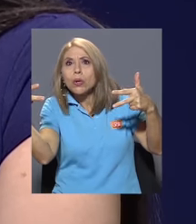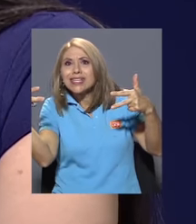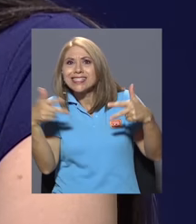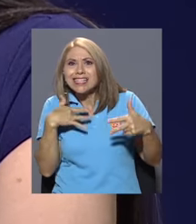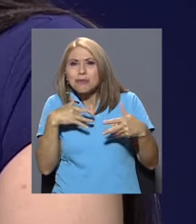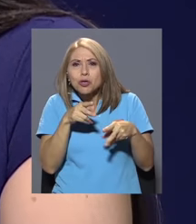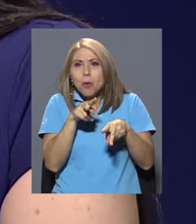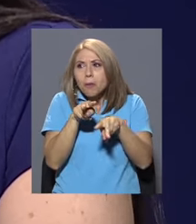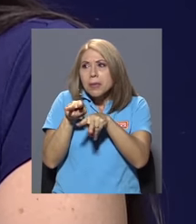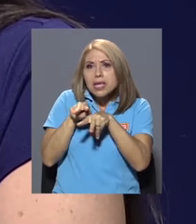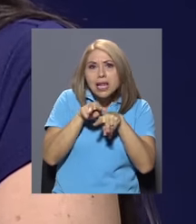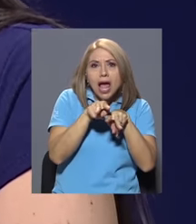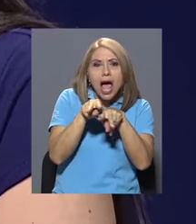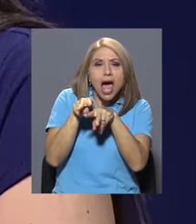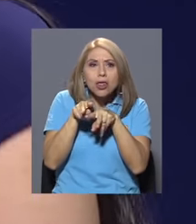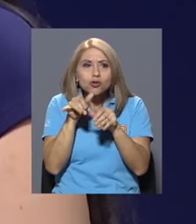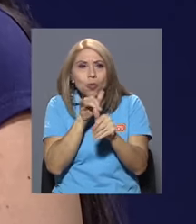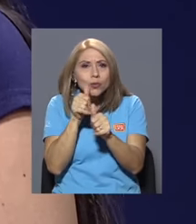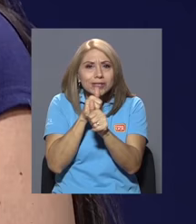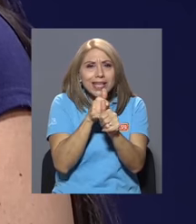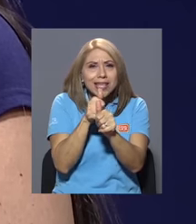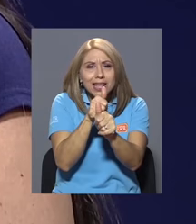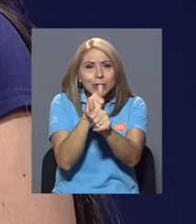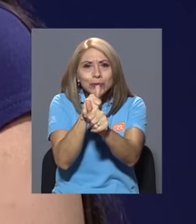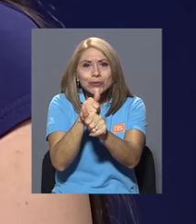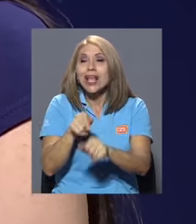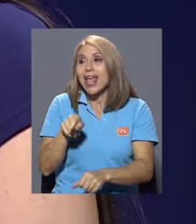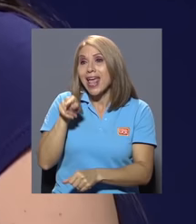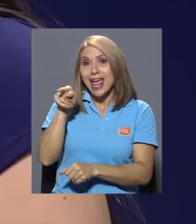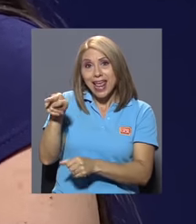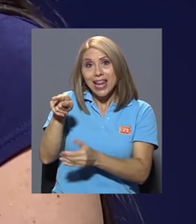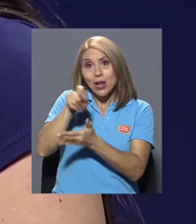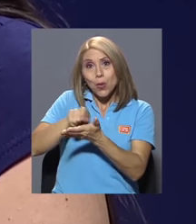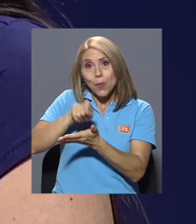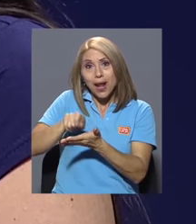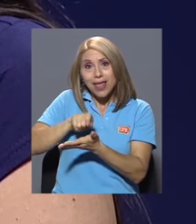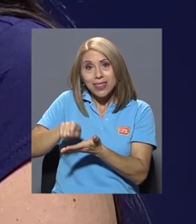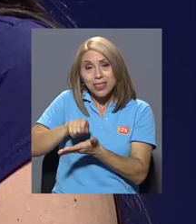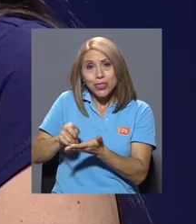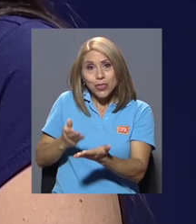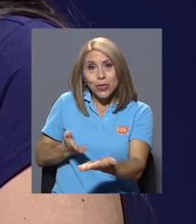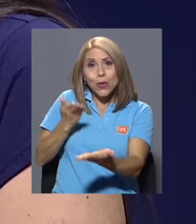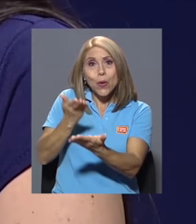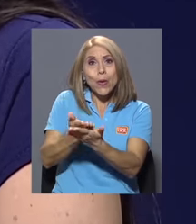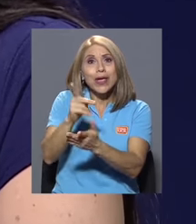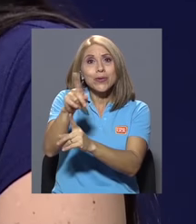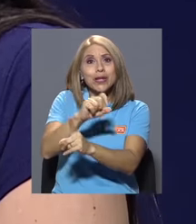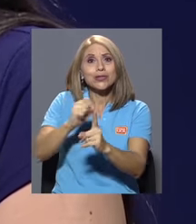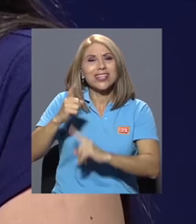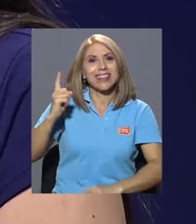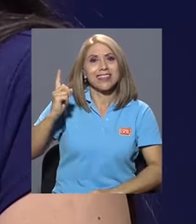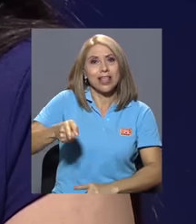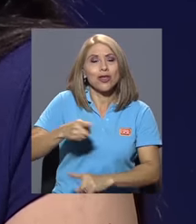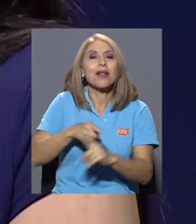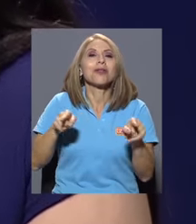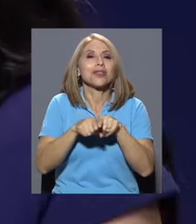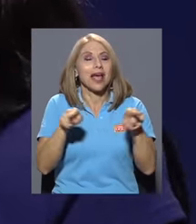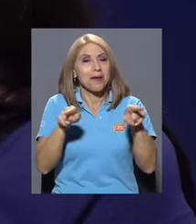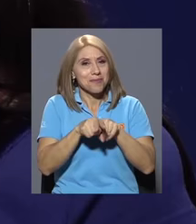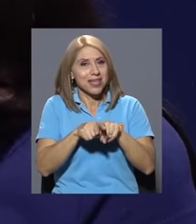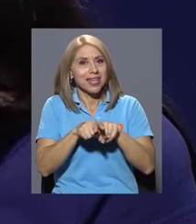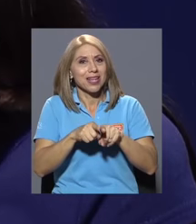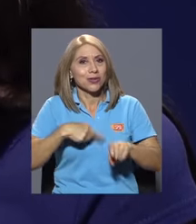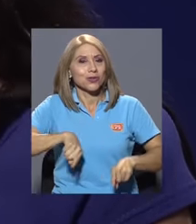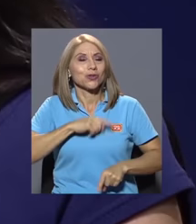siendo seguidos. Él lo planteó en una sociedad dictatorial, pero resulta que lo estamos viviendo también en